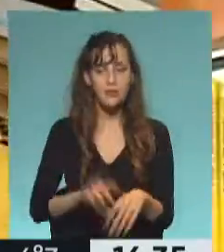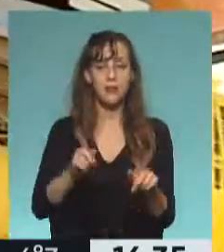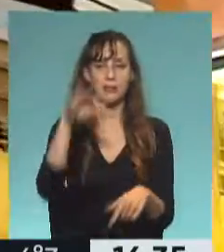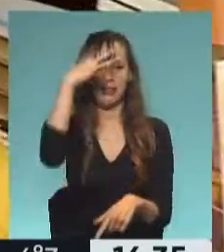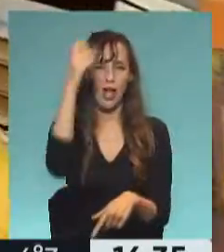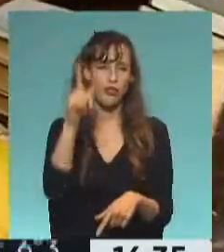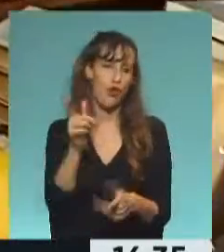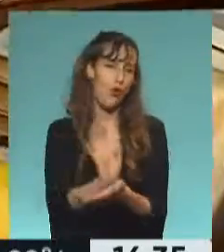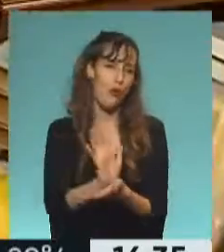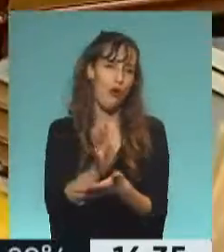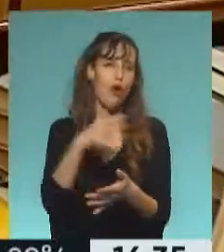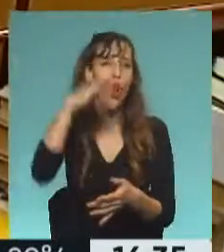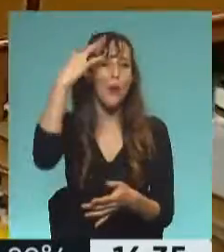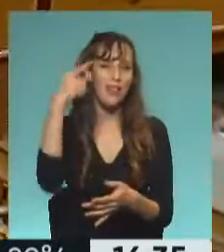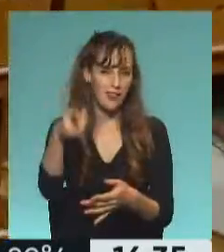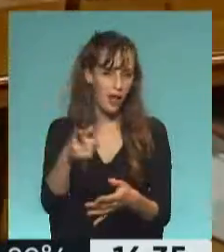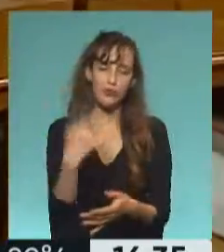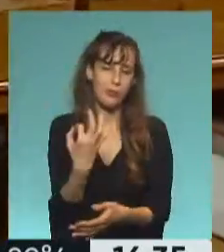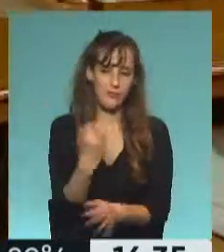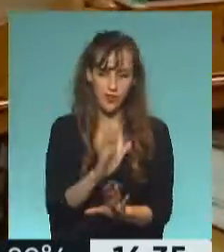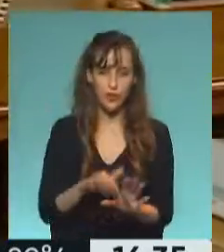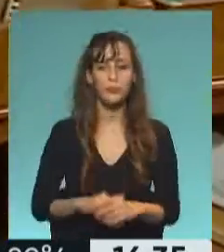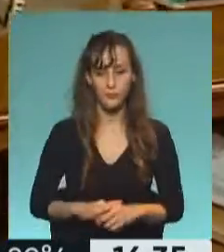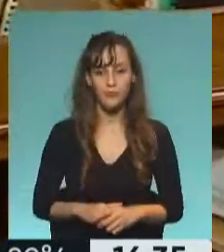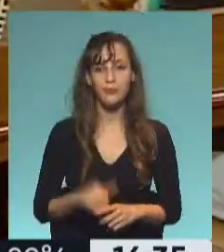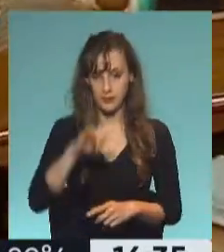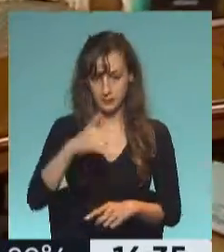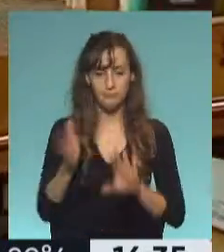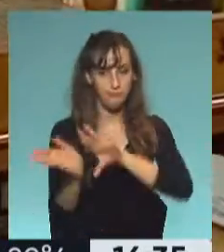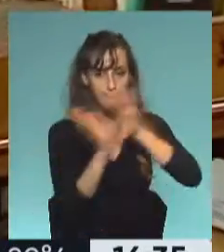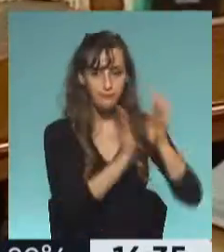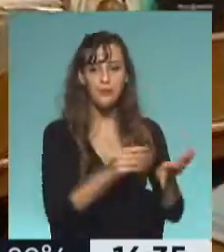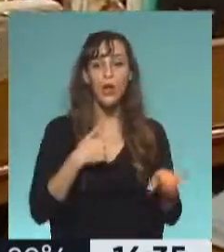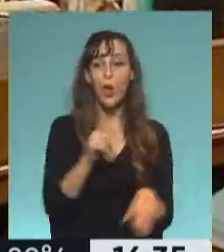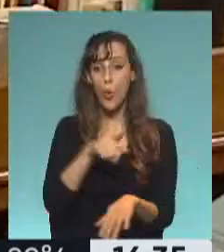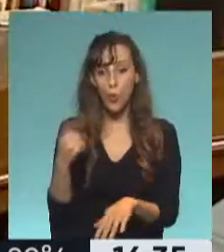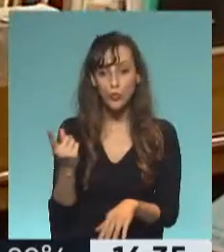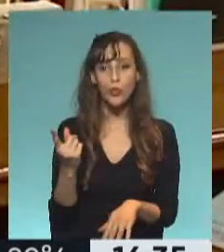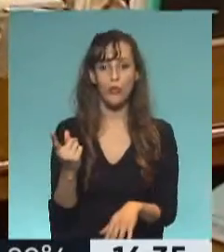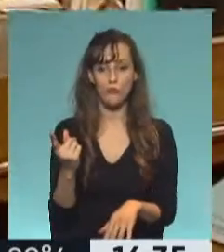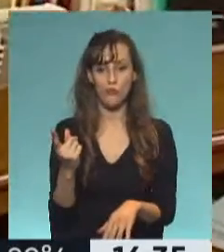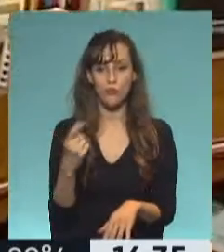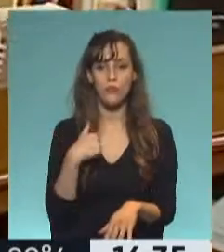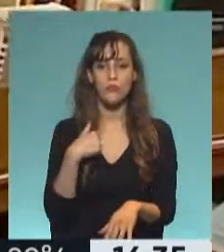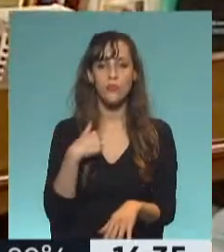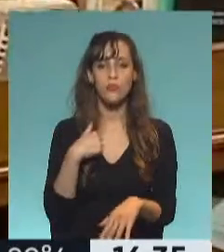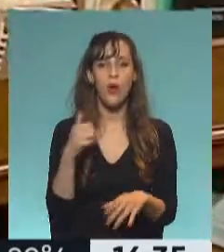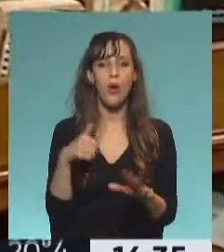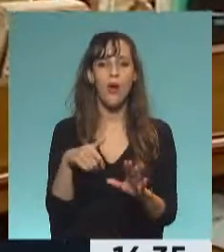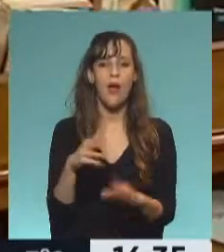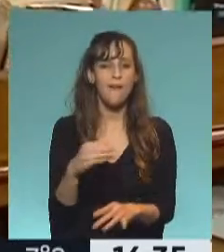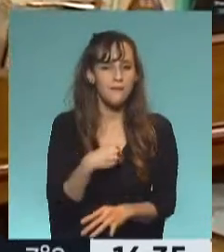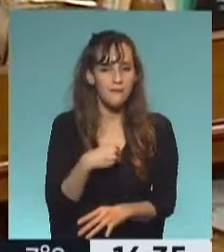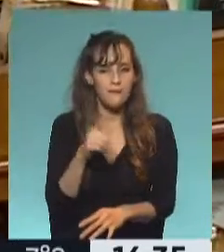impresionante. Un libro clave. Claro. Pero ahora quiero pasar con una cosa que yo personalmente tengo una relación afectiva